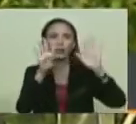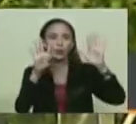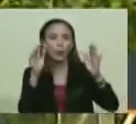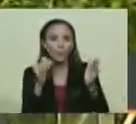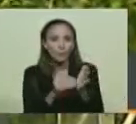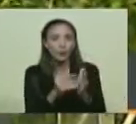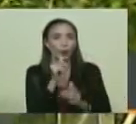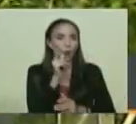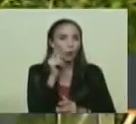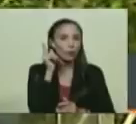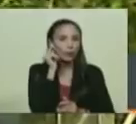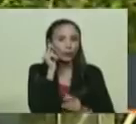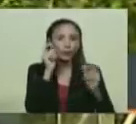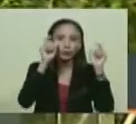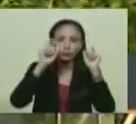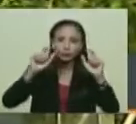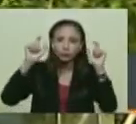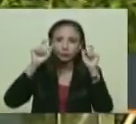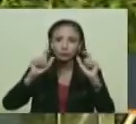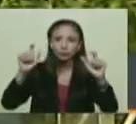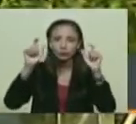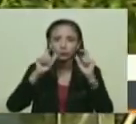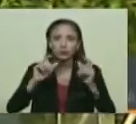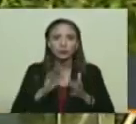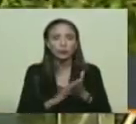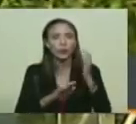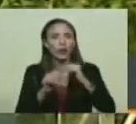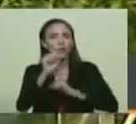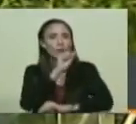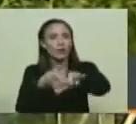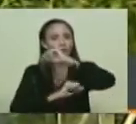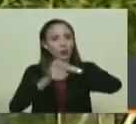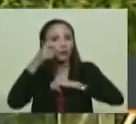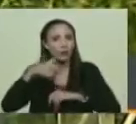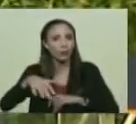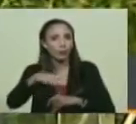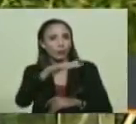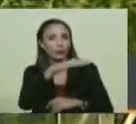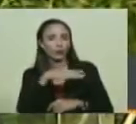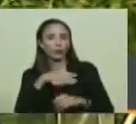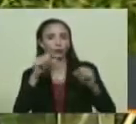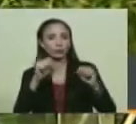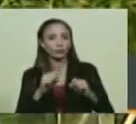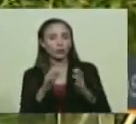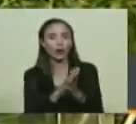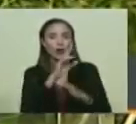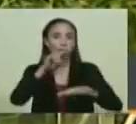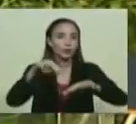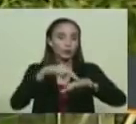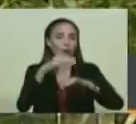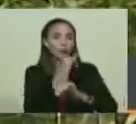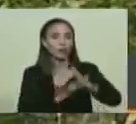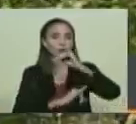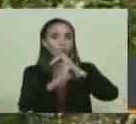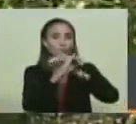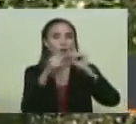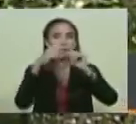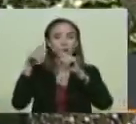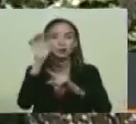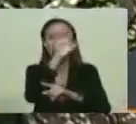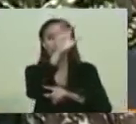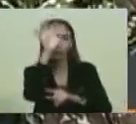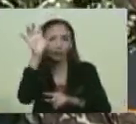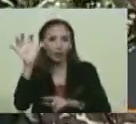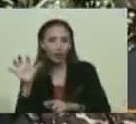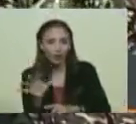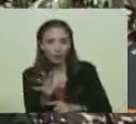mujeres para la seguridad ciudadana y que se ha convertido en referencia nacional e internacional como alma